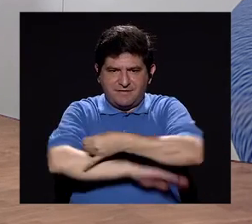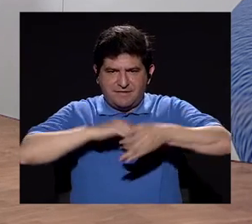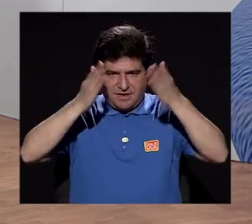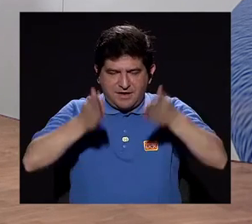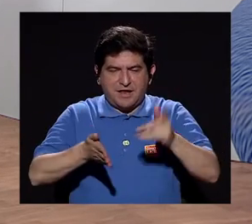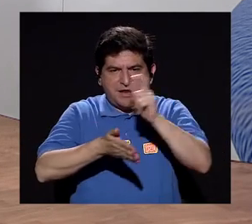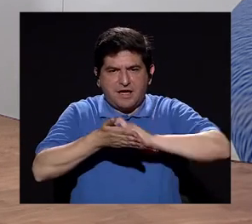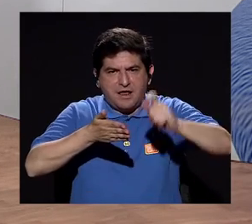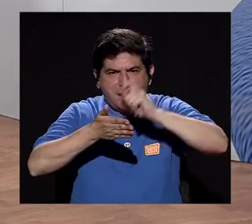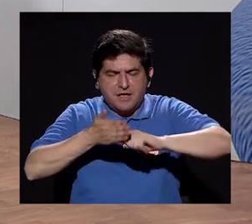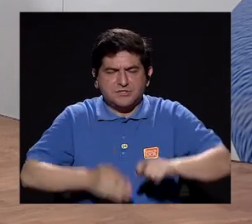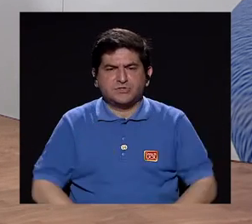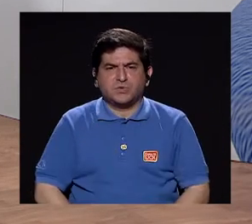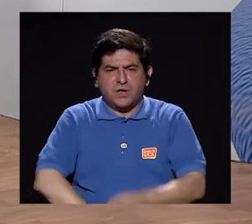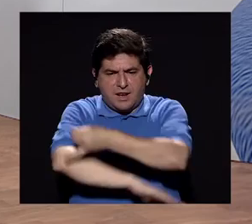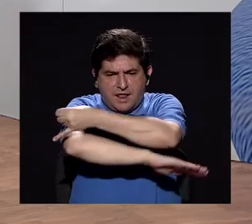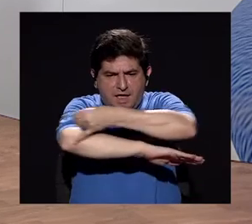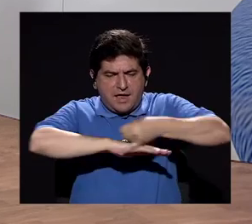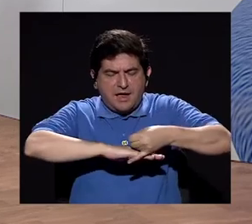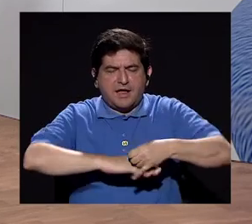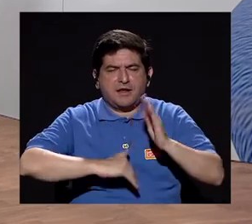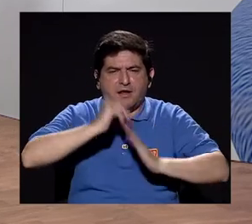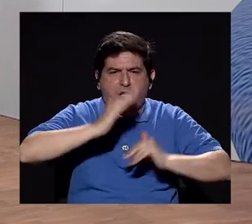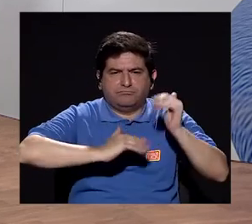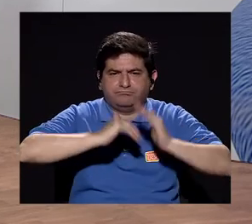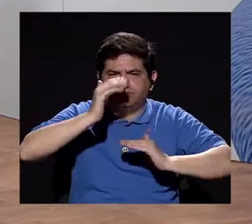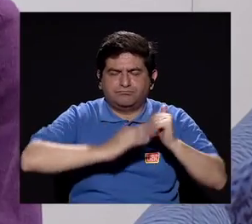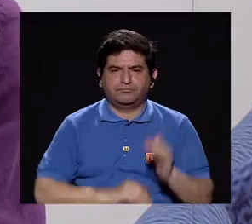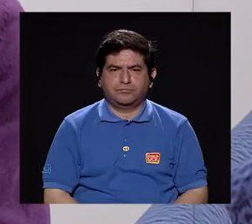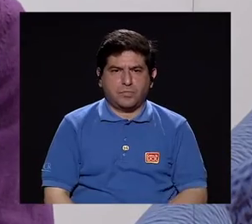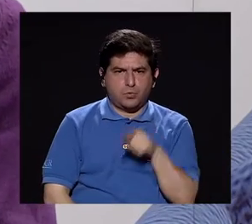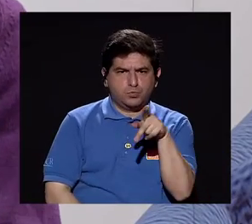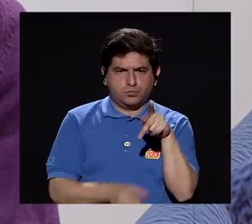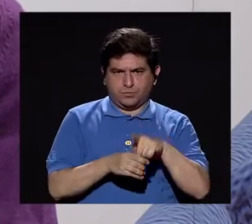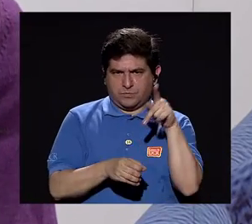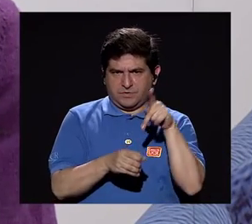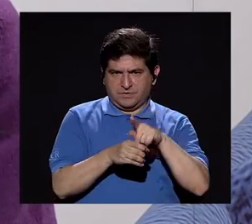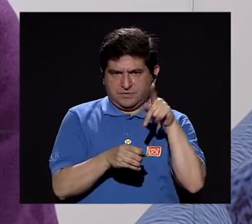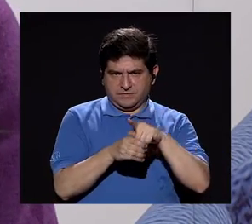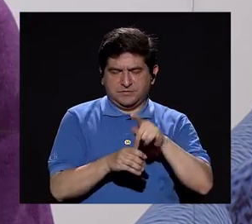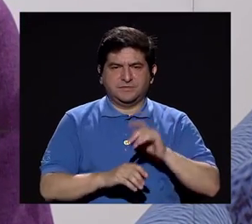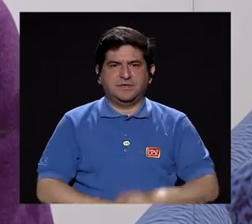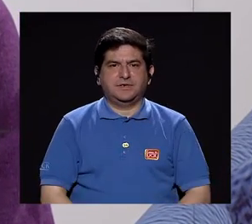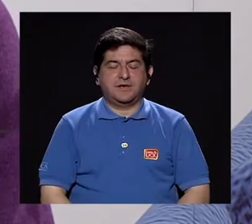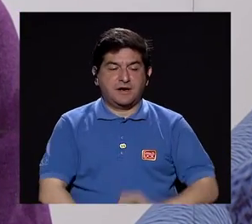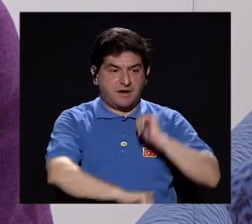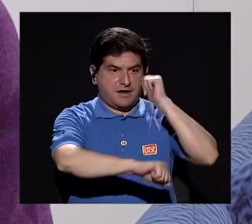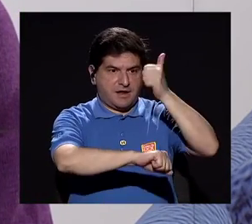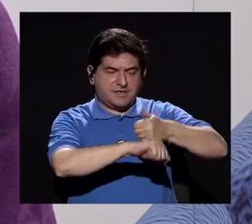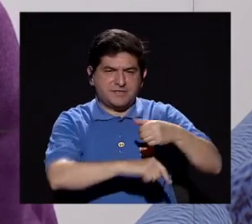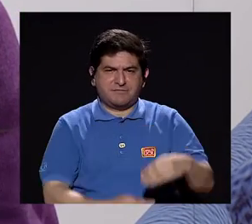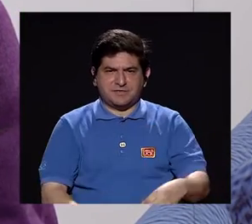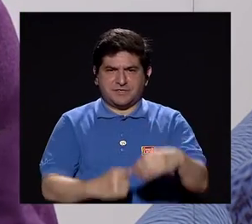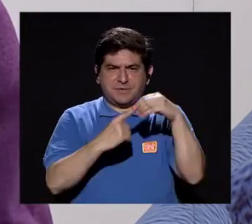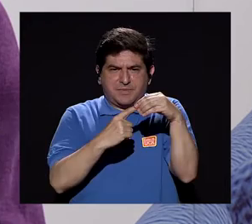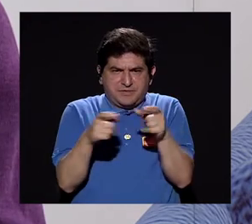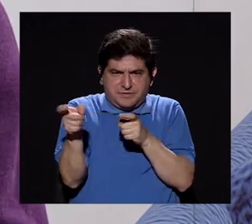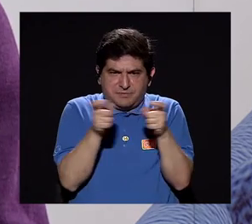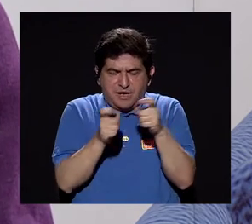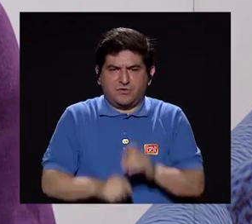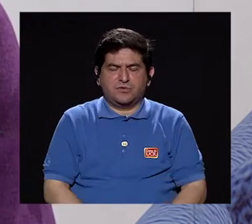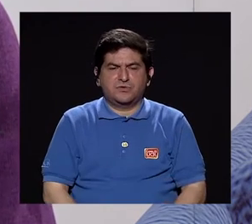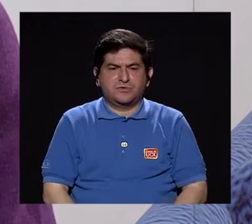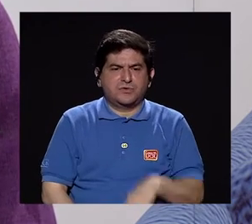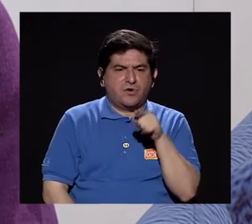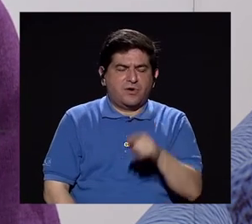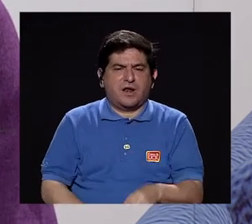ingeniera de la escuela de ingeniería civil para hola ustedes participaron este y establecieron como prioridades de